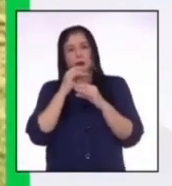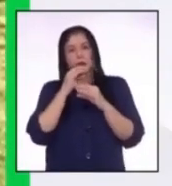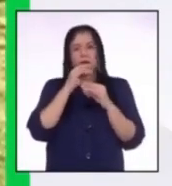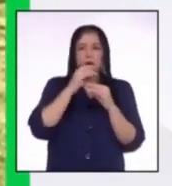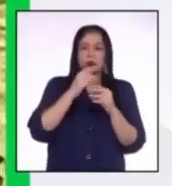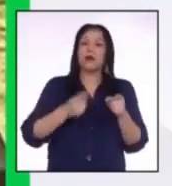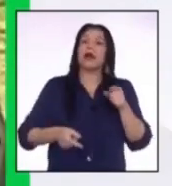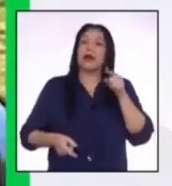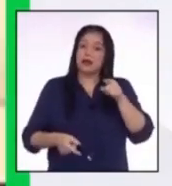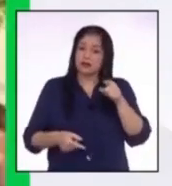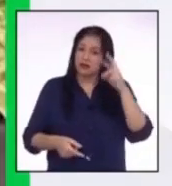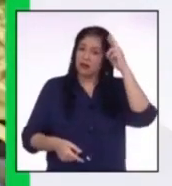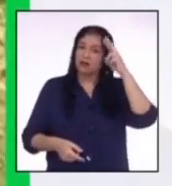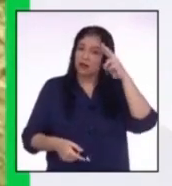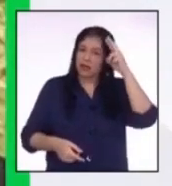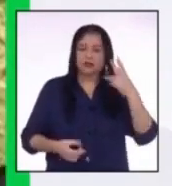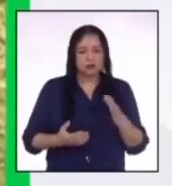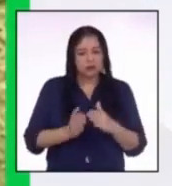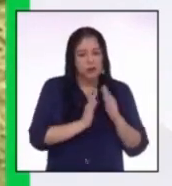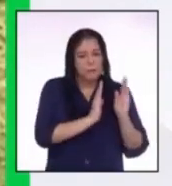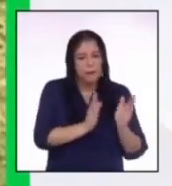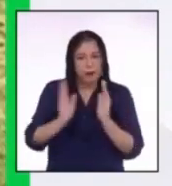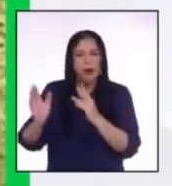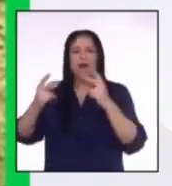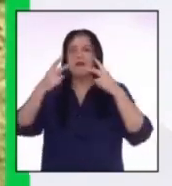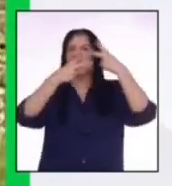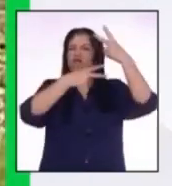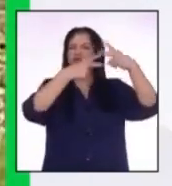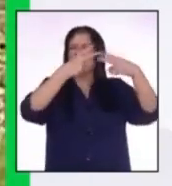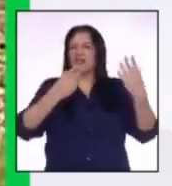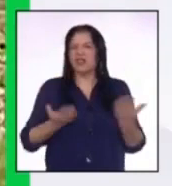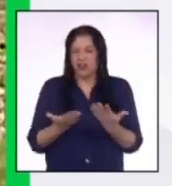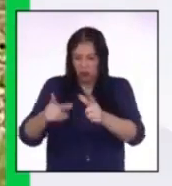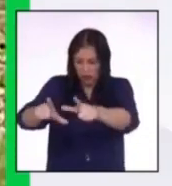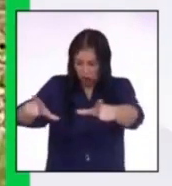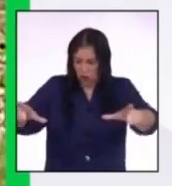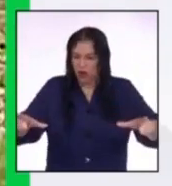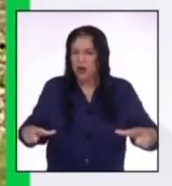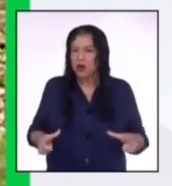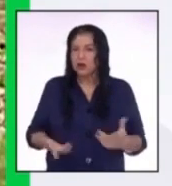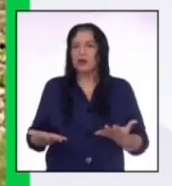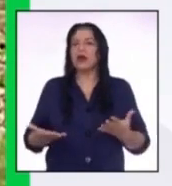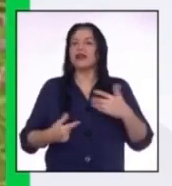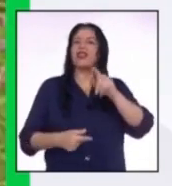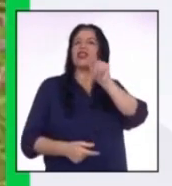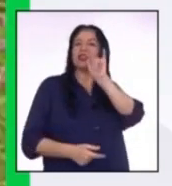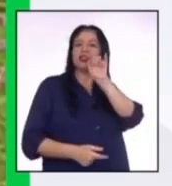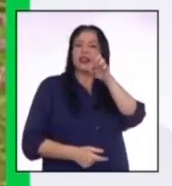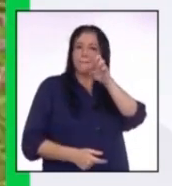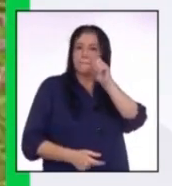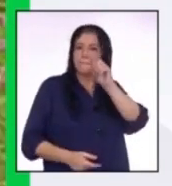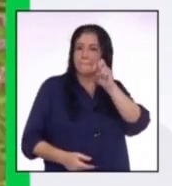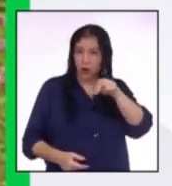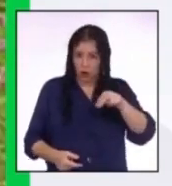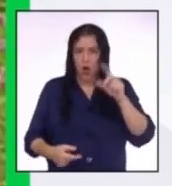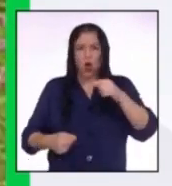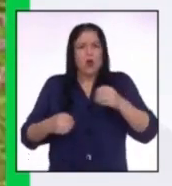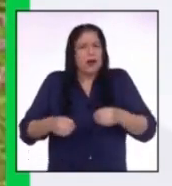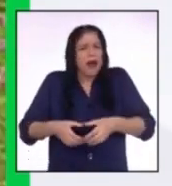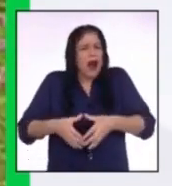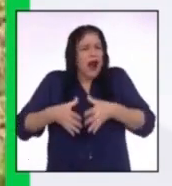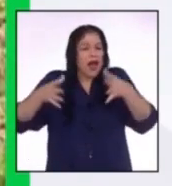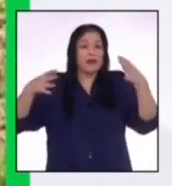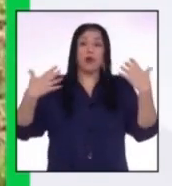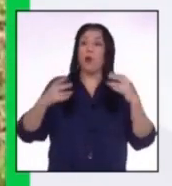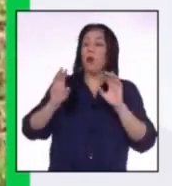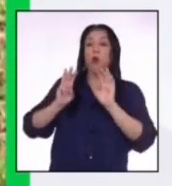en este sentido se organizó una visita hacia el complejo arqueológico de tipo una de las más grandes y